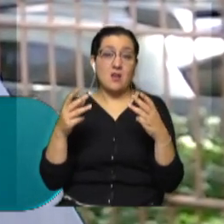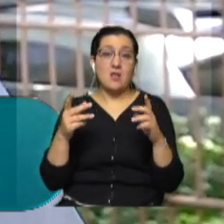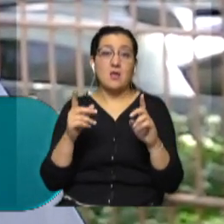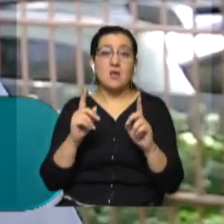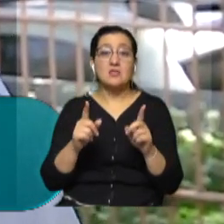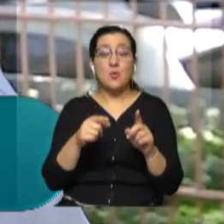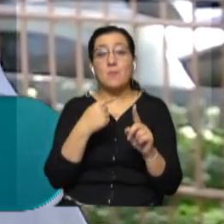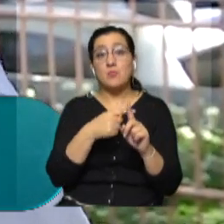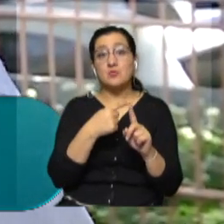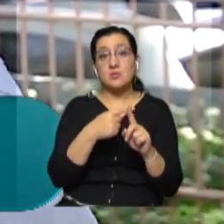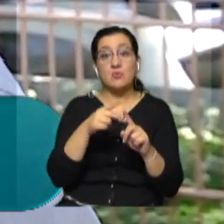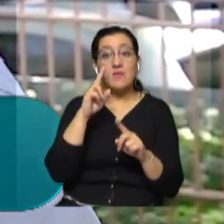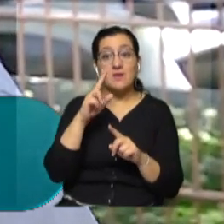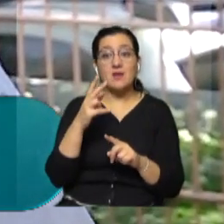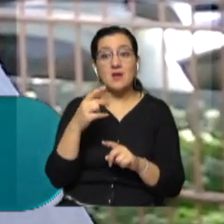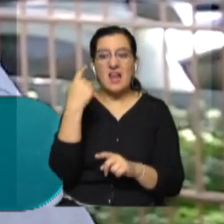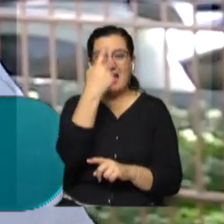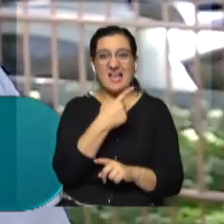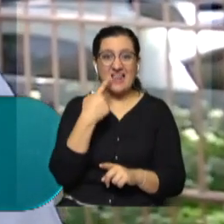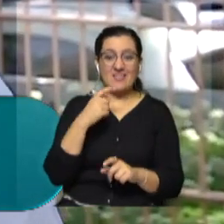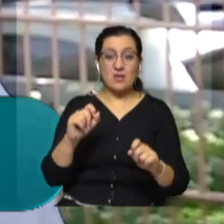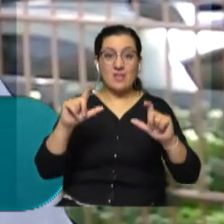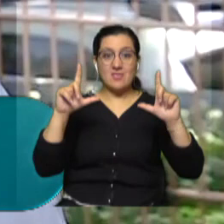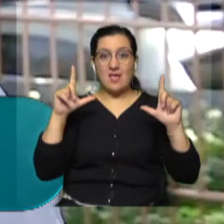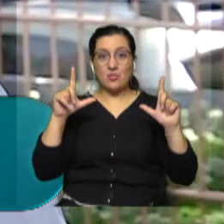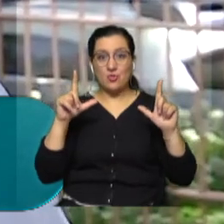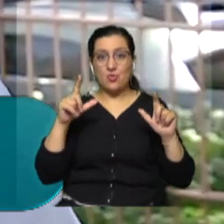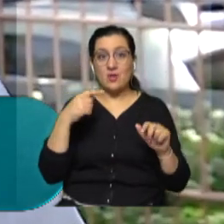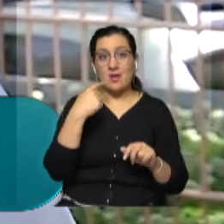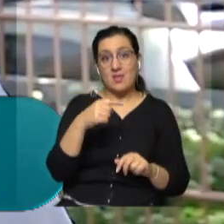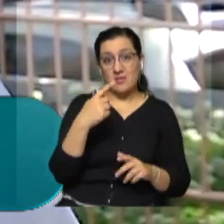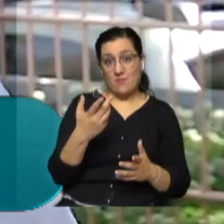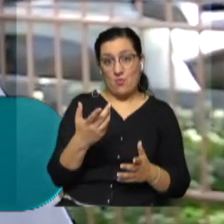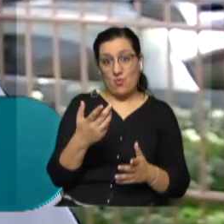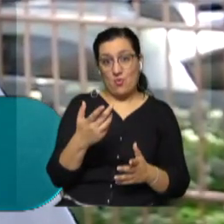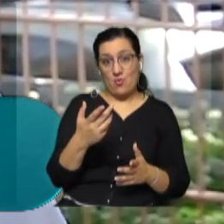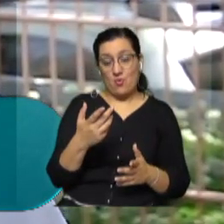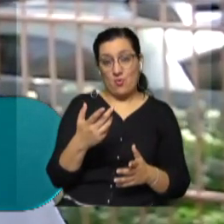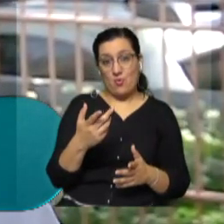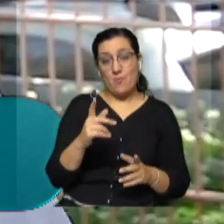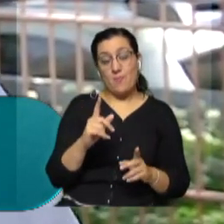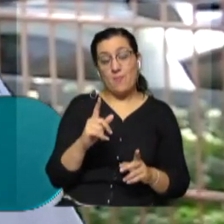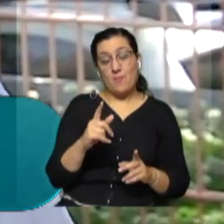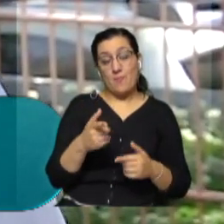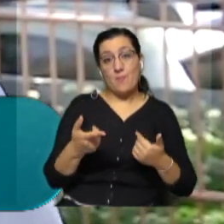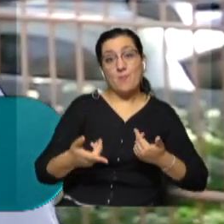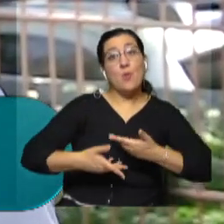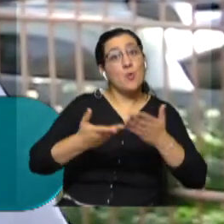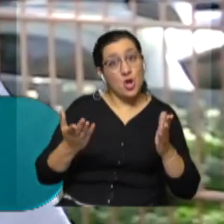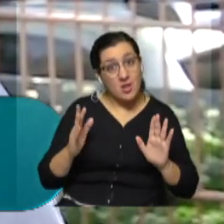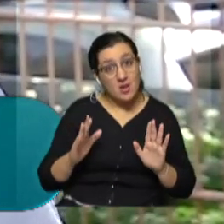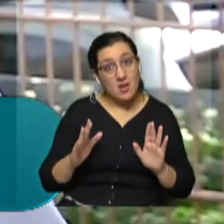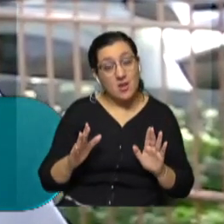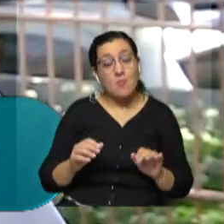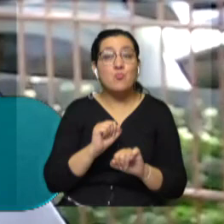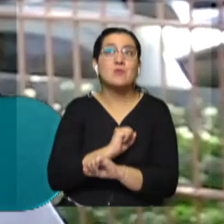efecto positivo de ver cómo reaccionan los candidatos; desde el punto de vista negativo, lo exponen. O sea, puede ser que